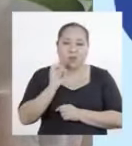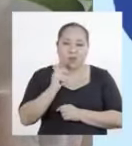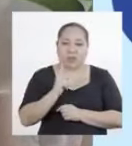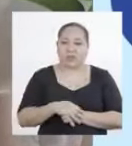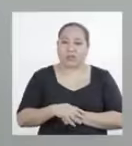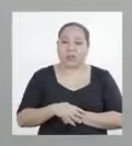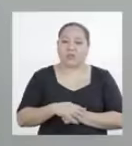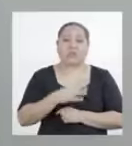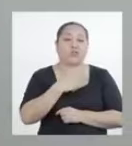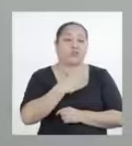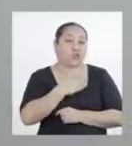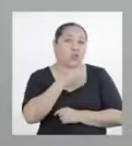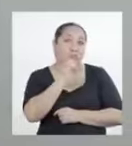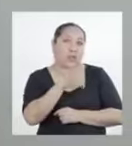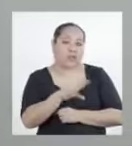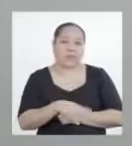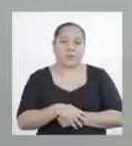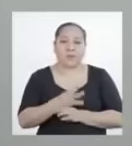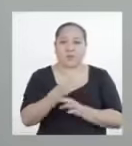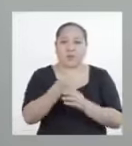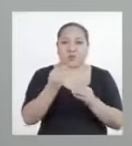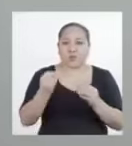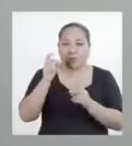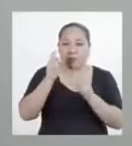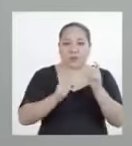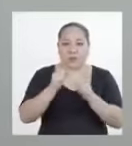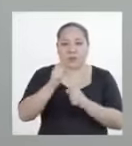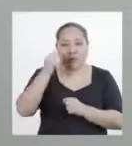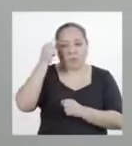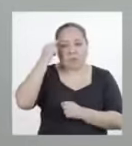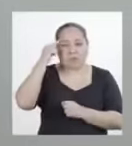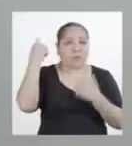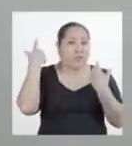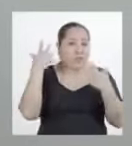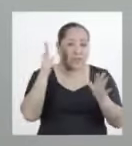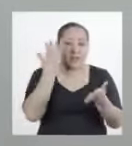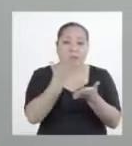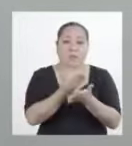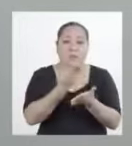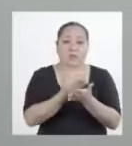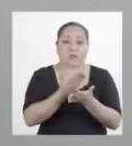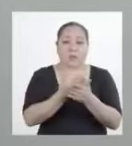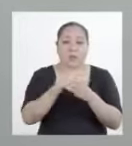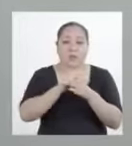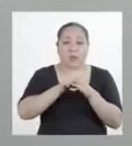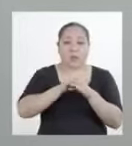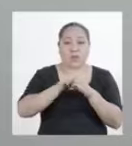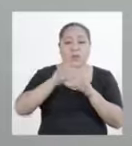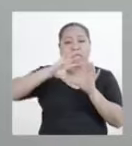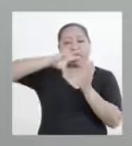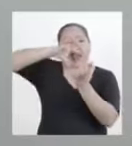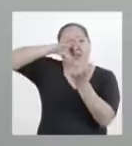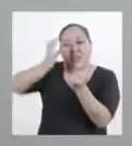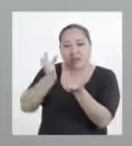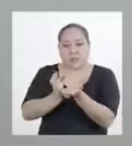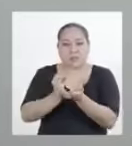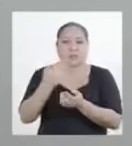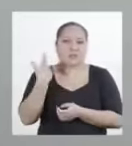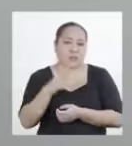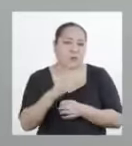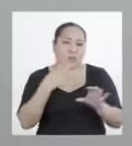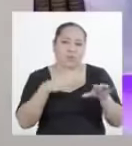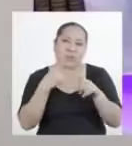convincentes Está bien, pues yo diría que mucha gente cree que ha sido demostrado en la práctica que la